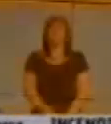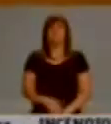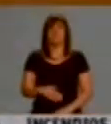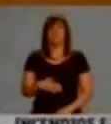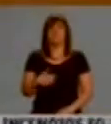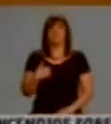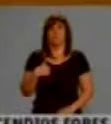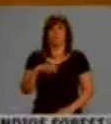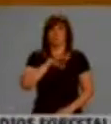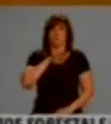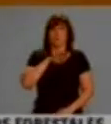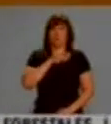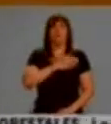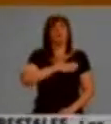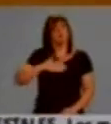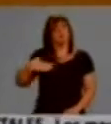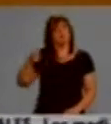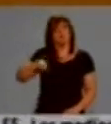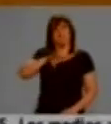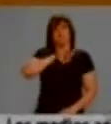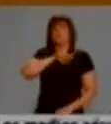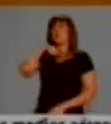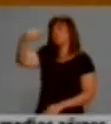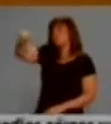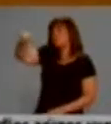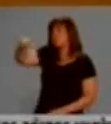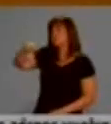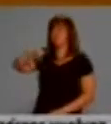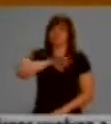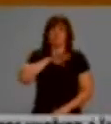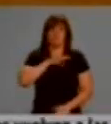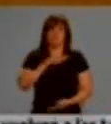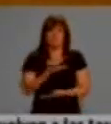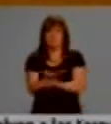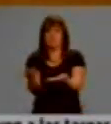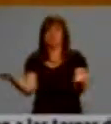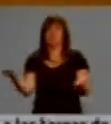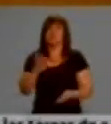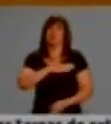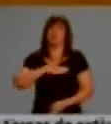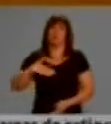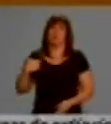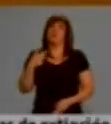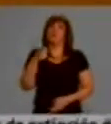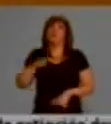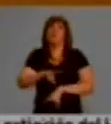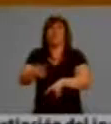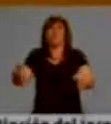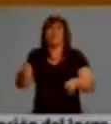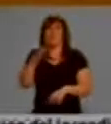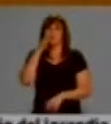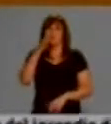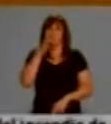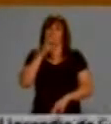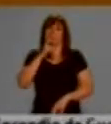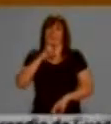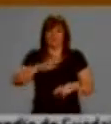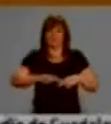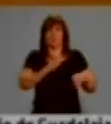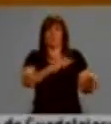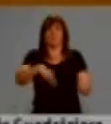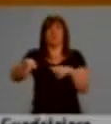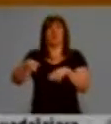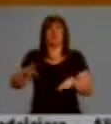Quisiera también, señor presidente, señorías, que mis primeras palabras en nombre del Grupo Parlamentario Catalán